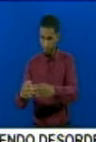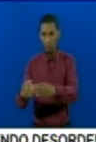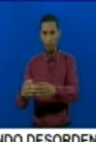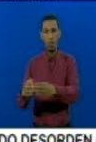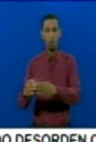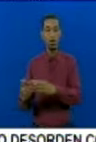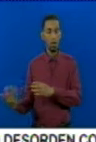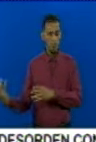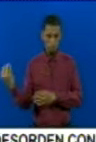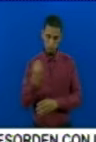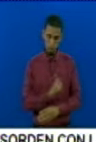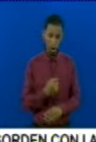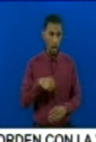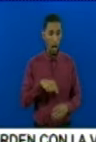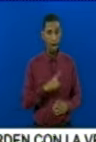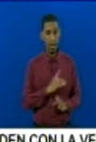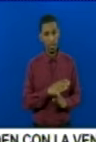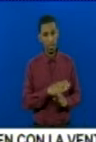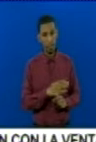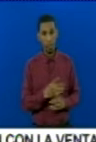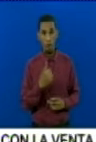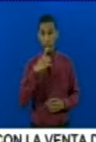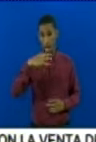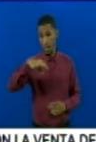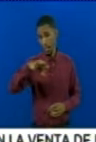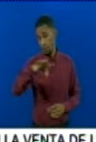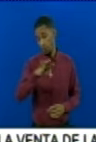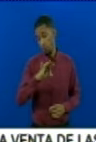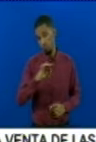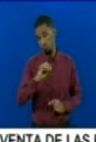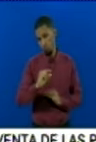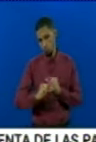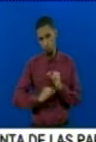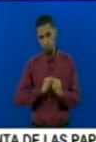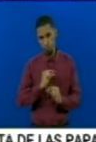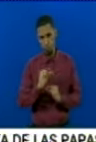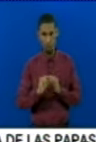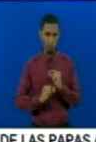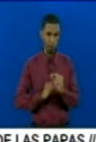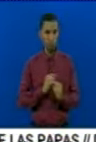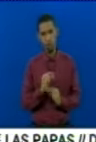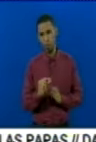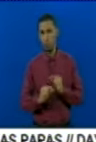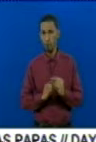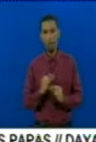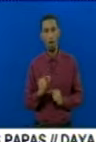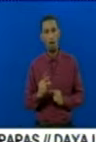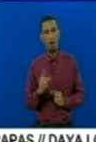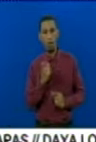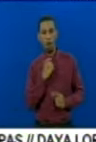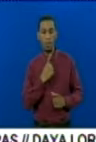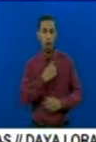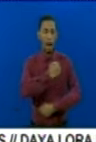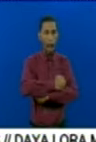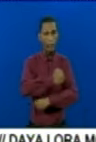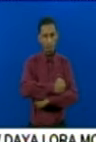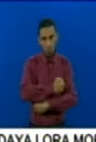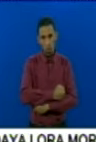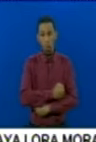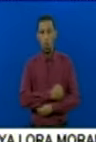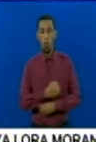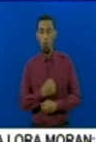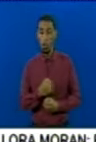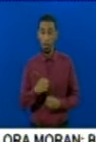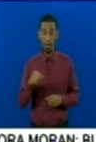patana. En tanto eso ocurre, se están disponiendo también de algunos medios automotores para mover sal